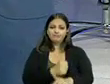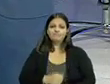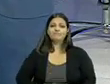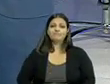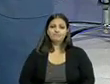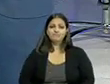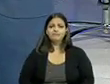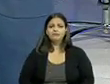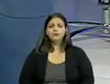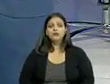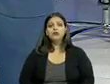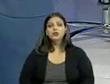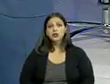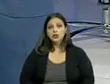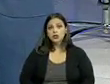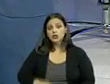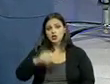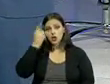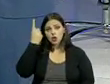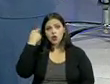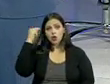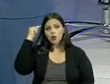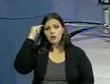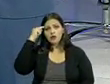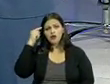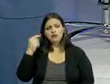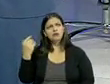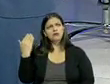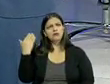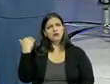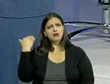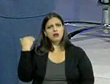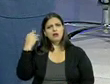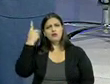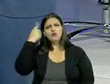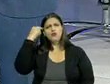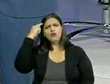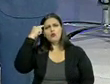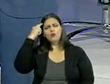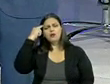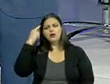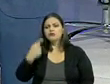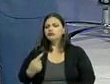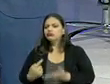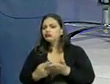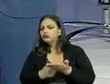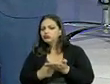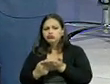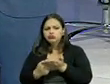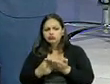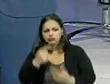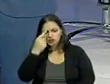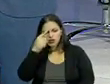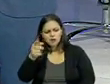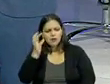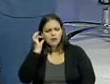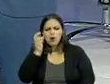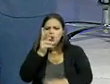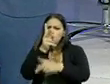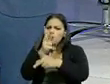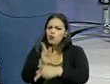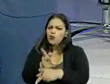el gobierno nacional, en una de sus mesas de diálogo, en donde se trata precisamente de erradicar la violencia en el Ecuador en todas sus